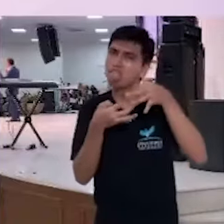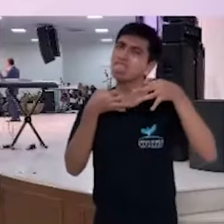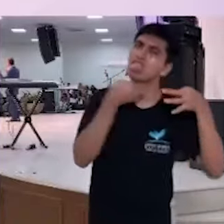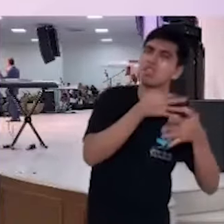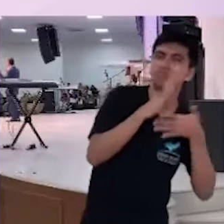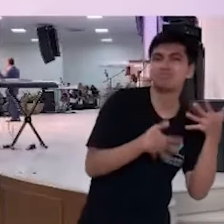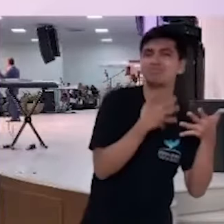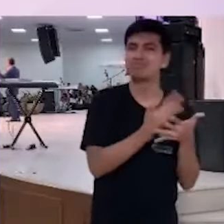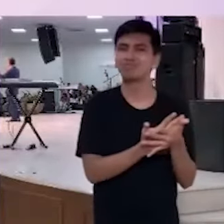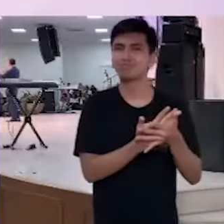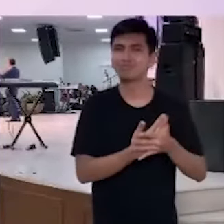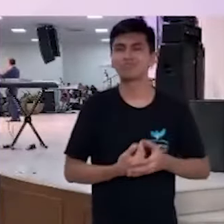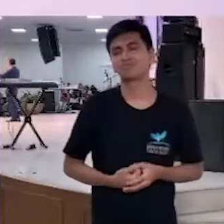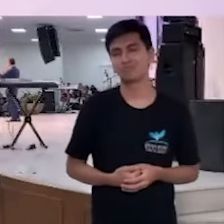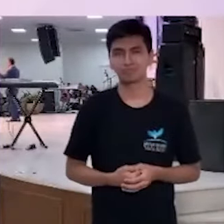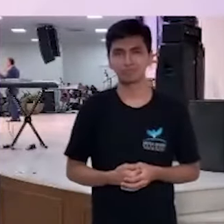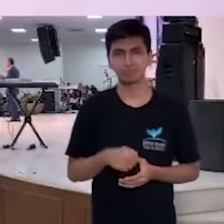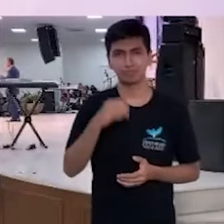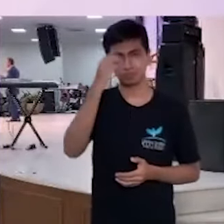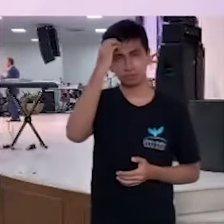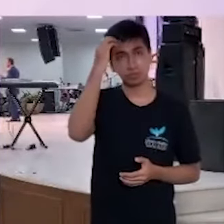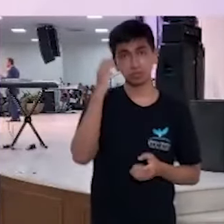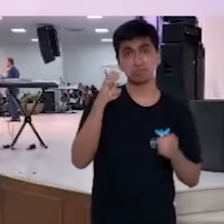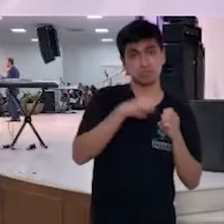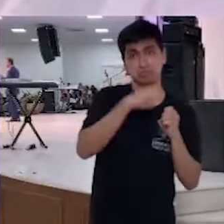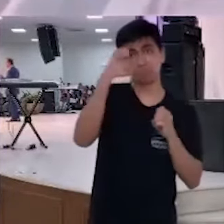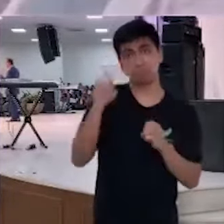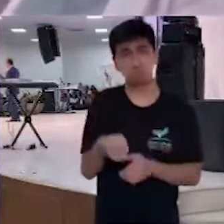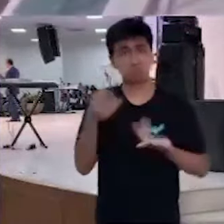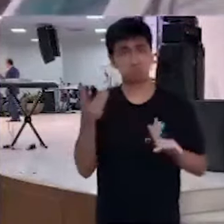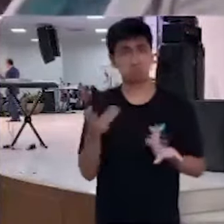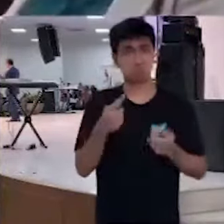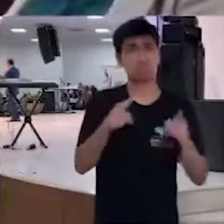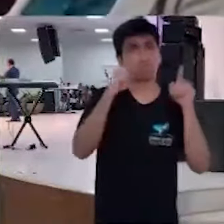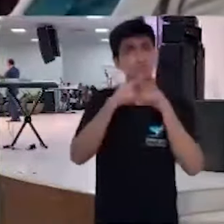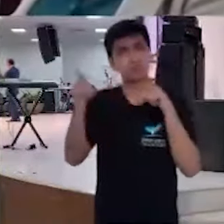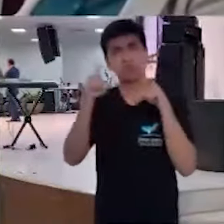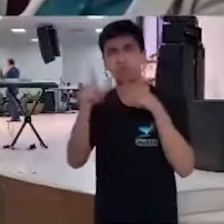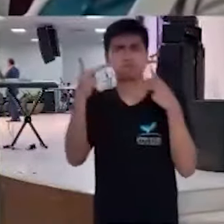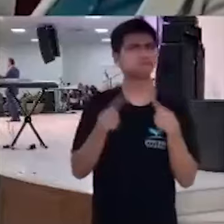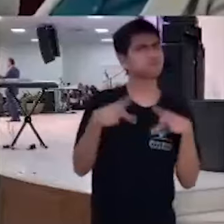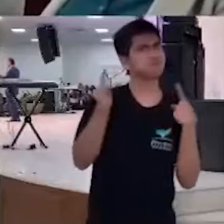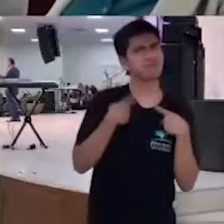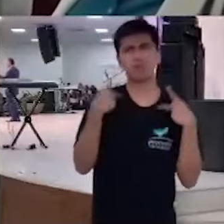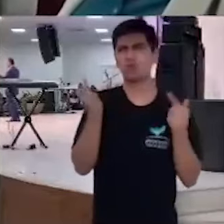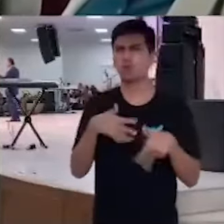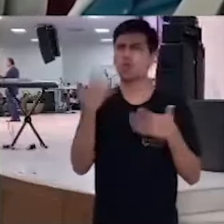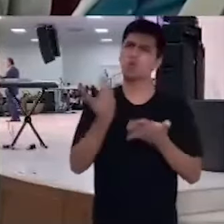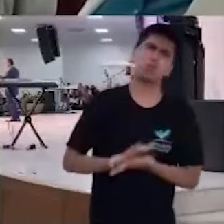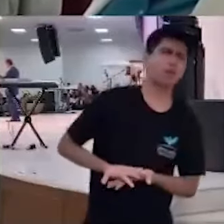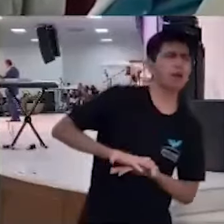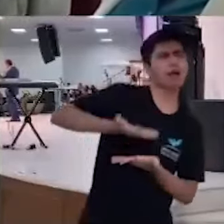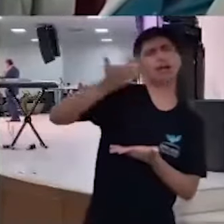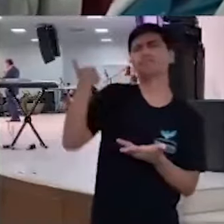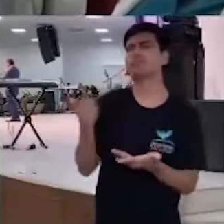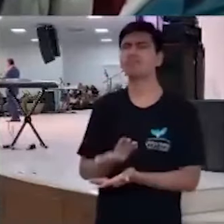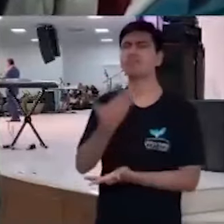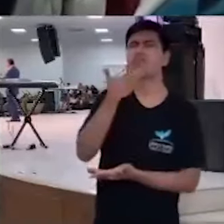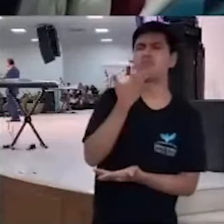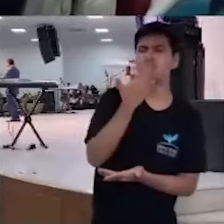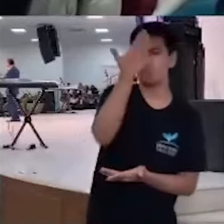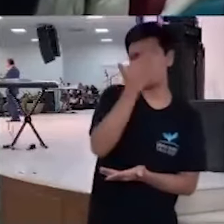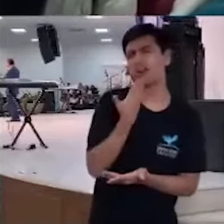que quizá impactaron tu vida en algún momento y fueron de mucha bendición, de mucha edificación, incluso para